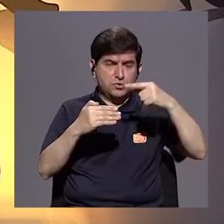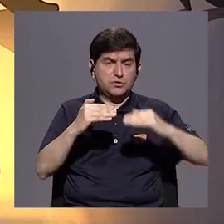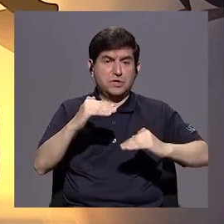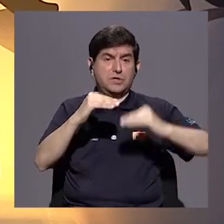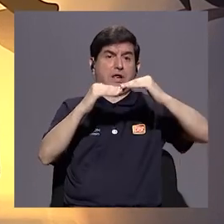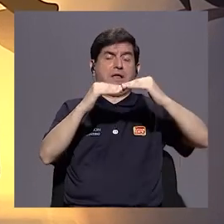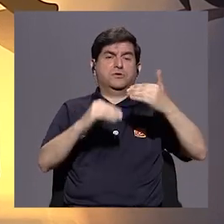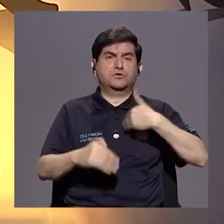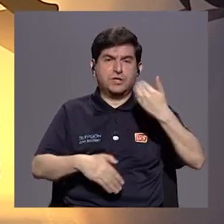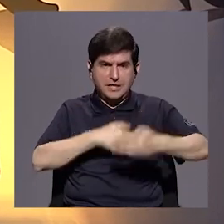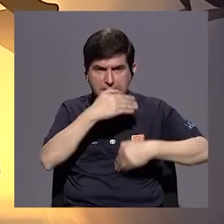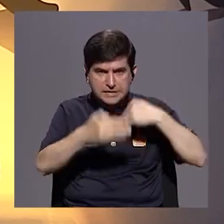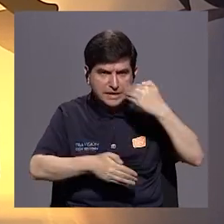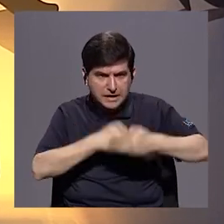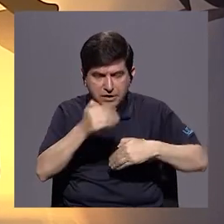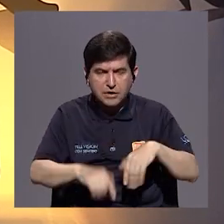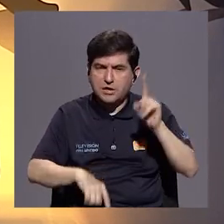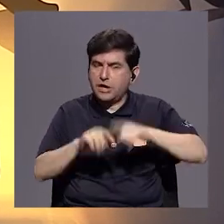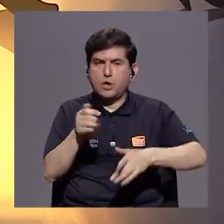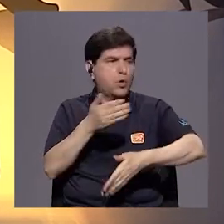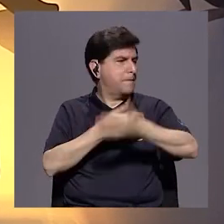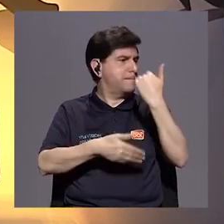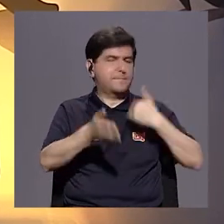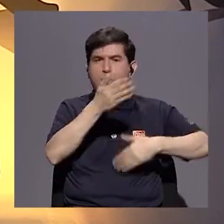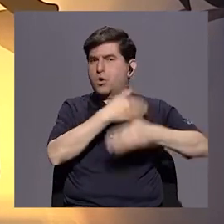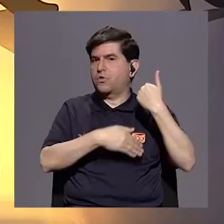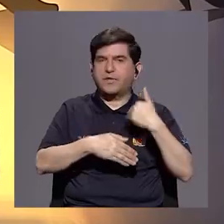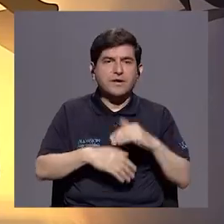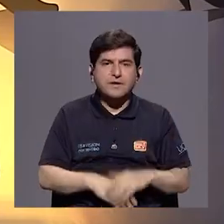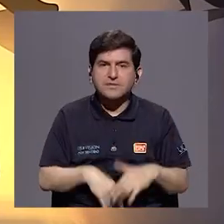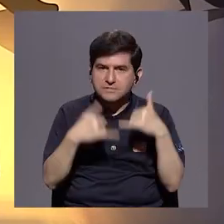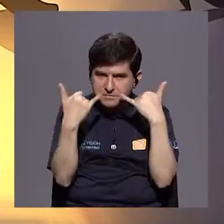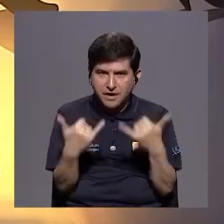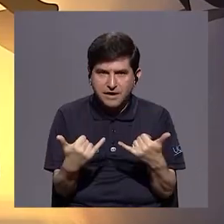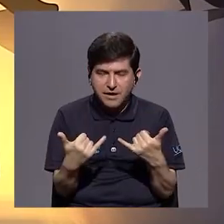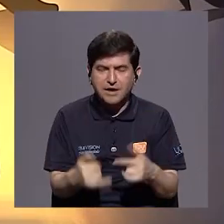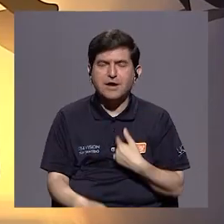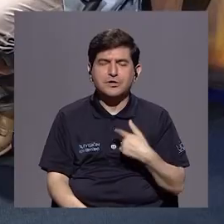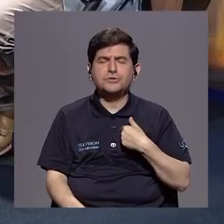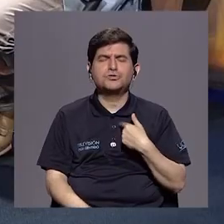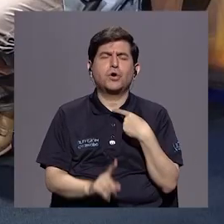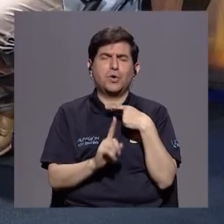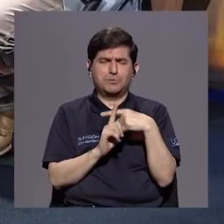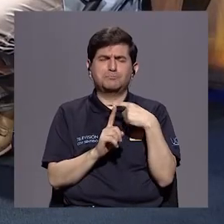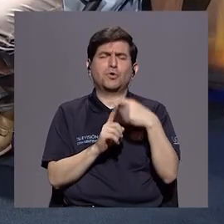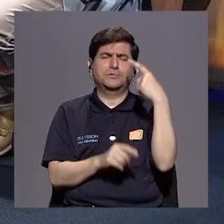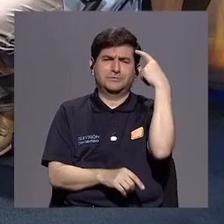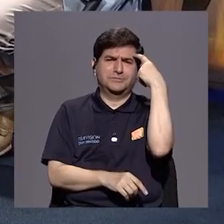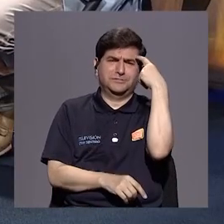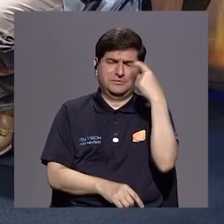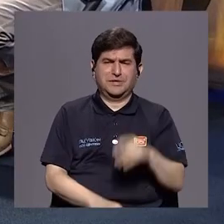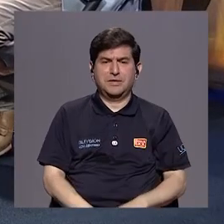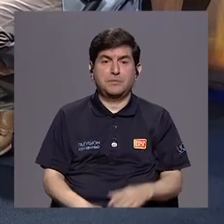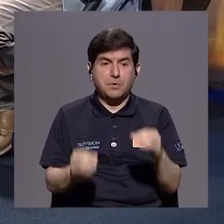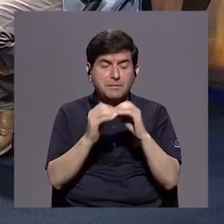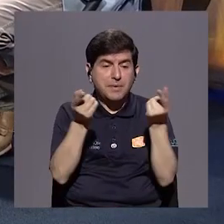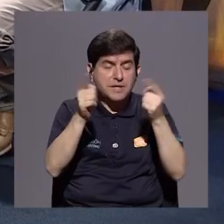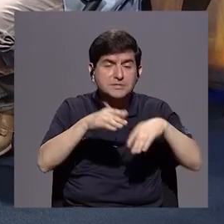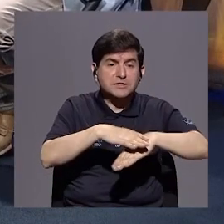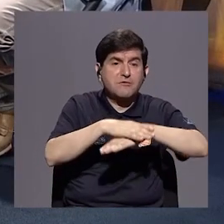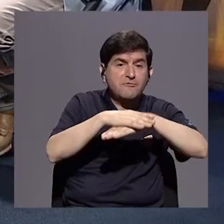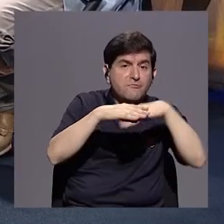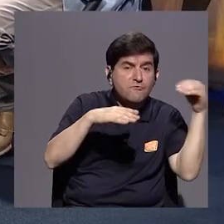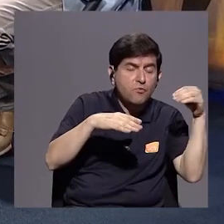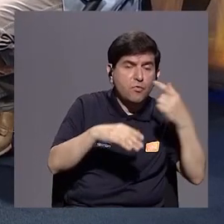celsius y entonces tenemos un proceso reversible digamos en el sentido yo soy optimista demás por lo que pasa fuera